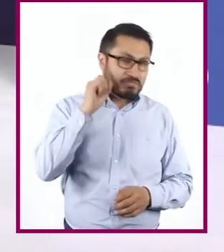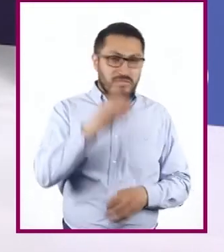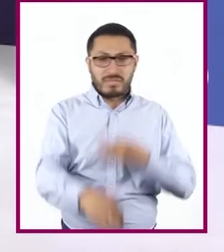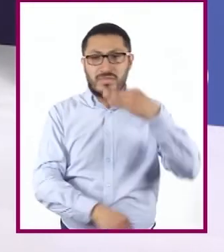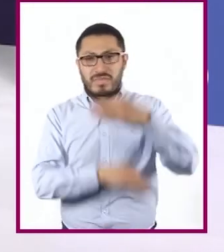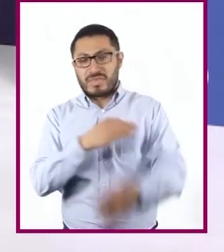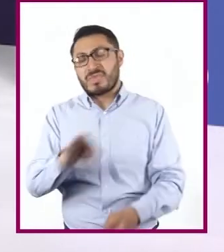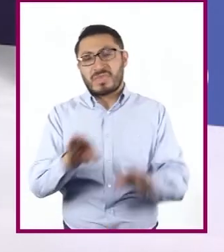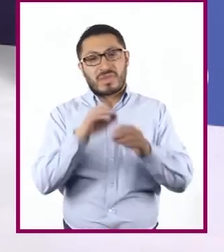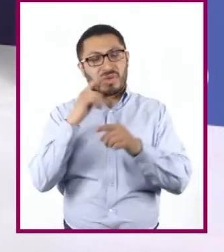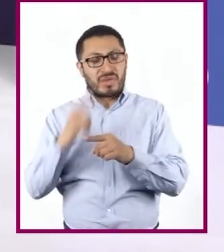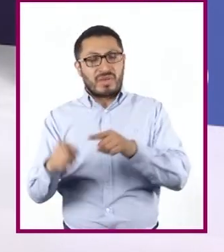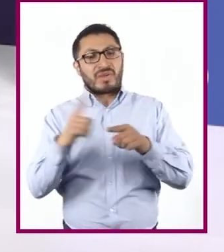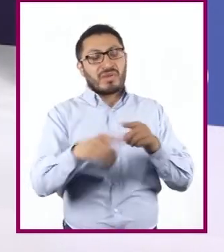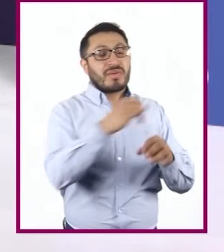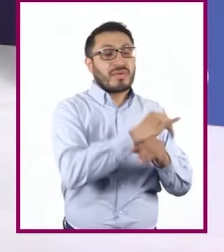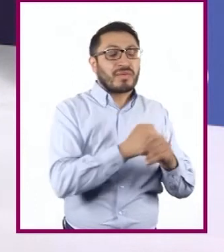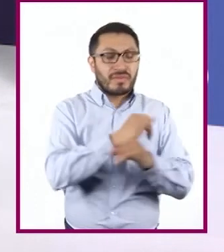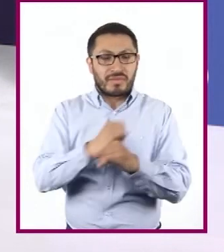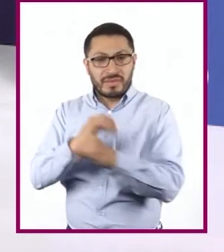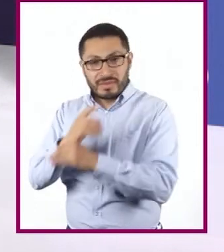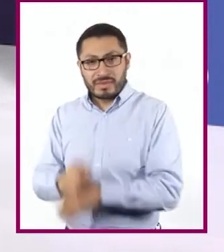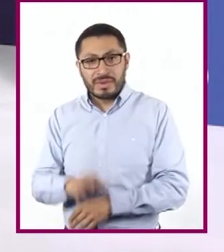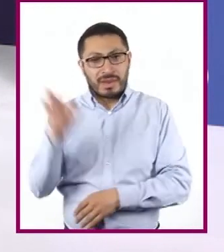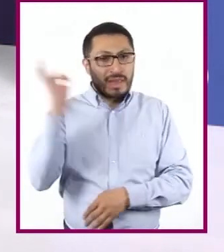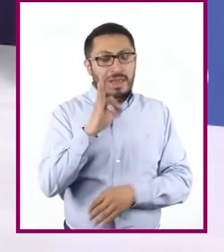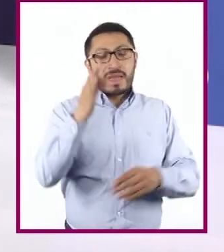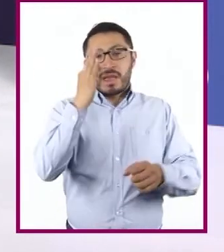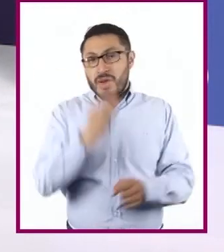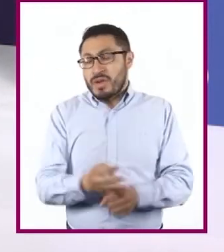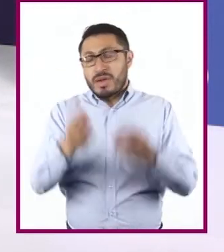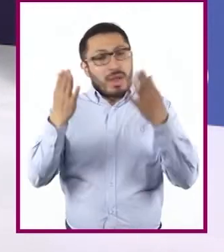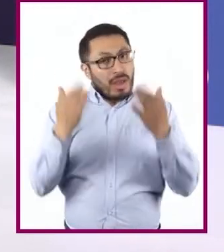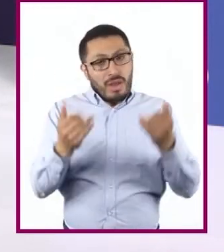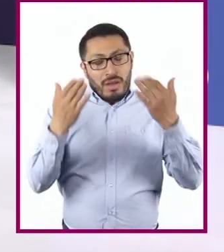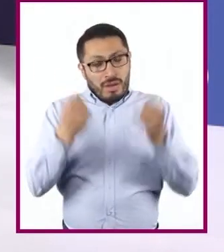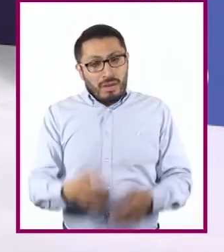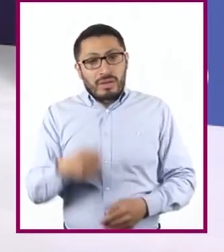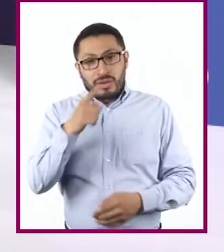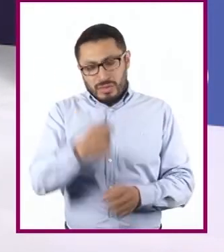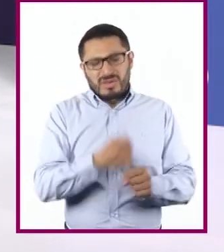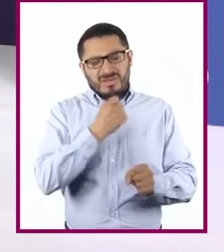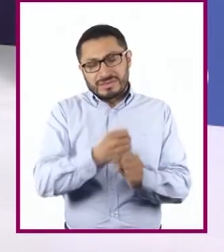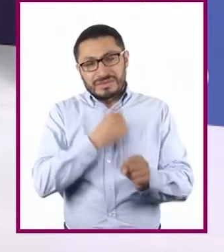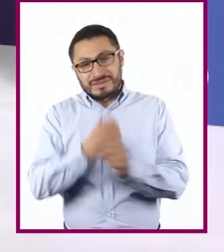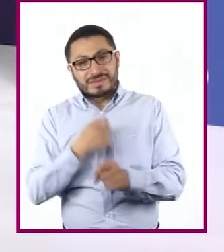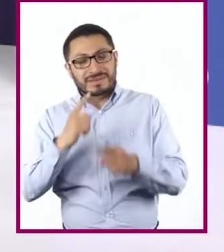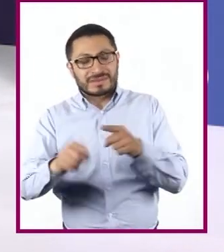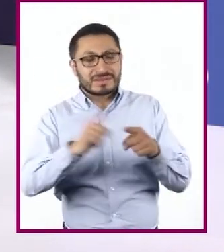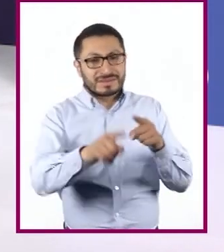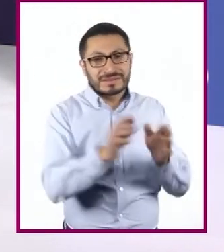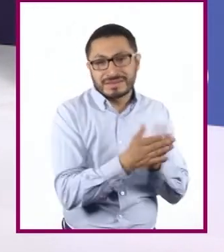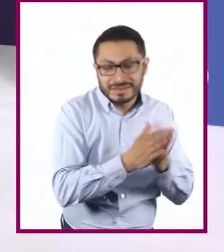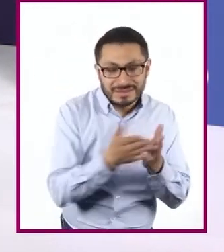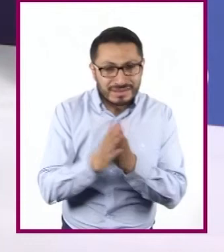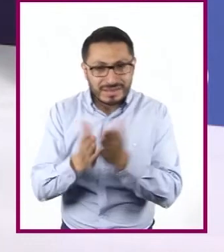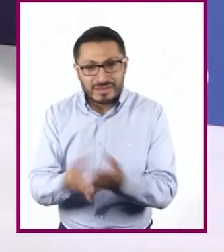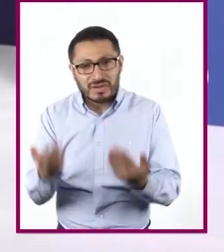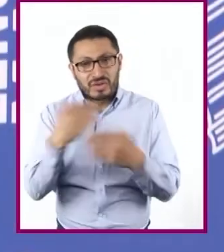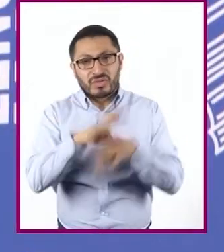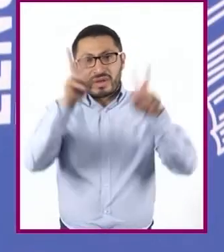Si por alguna razón no tienen a la mano sus fuentes, pueden practicar con otros textos sobre temas que les